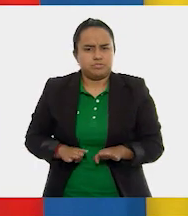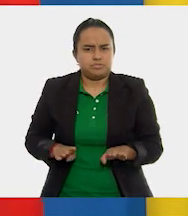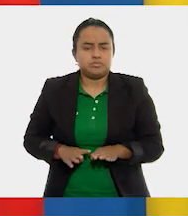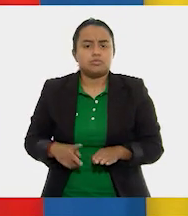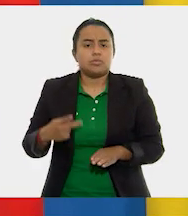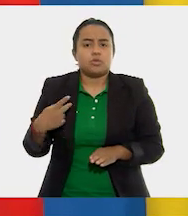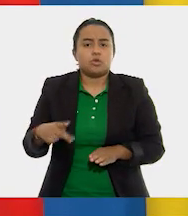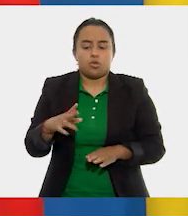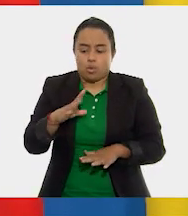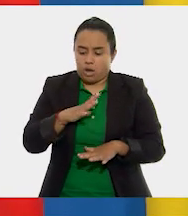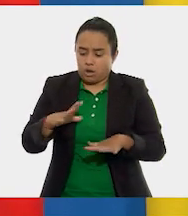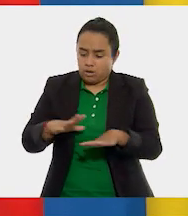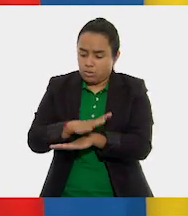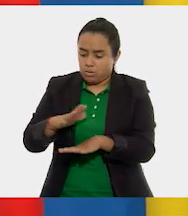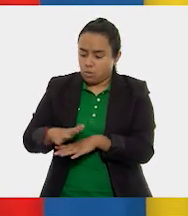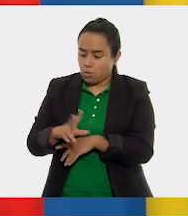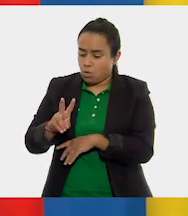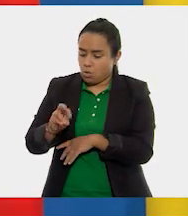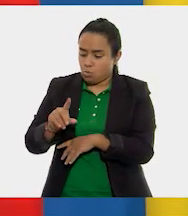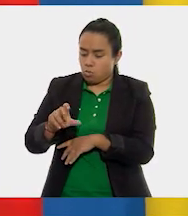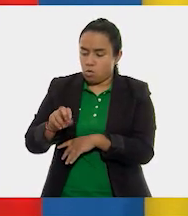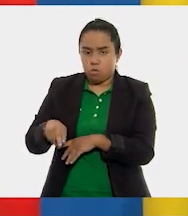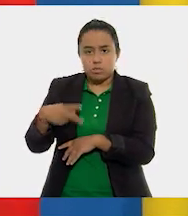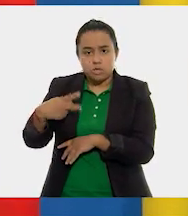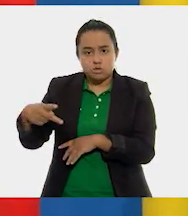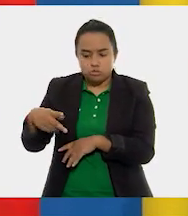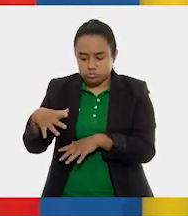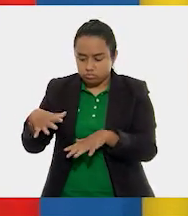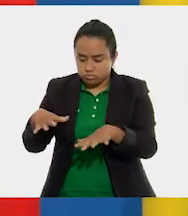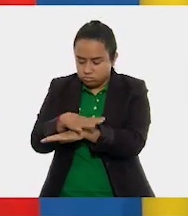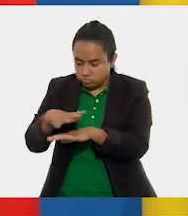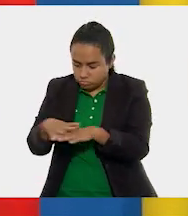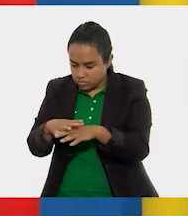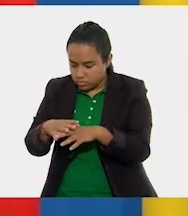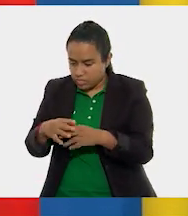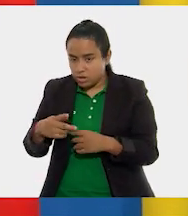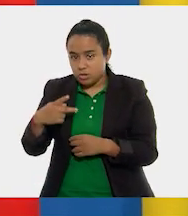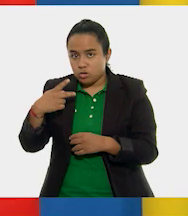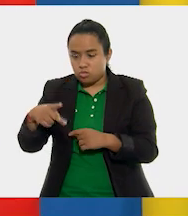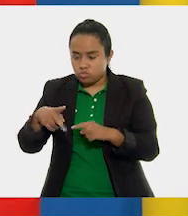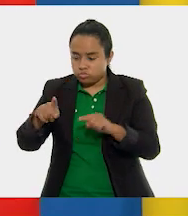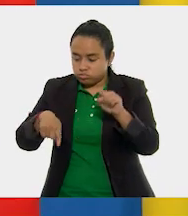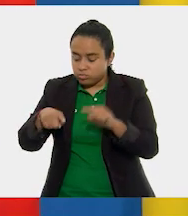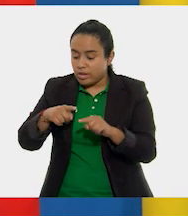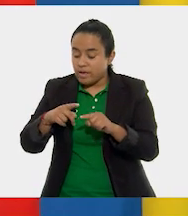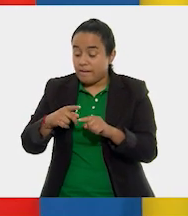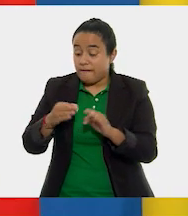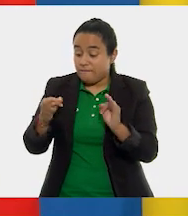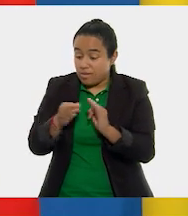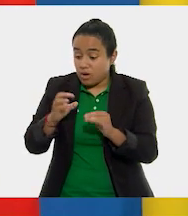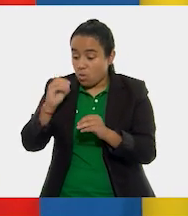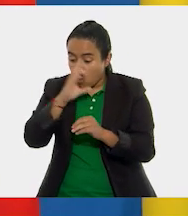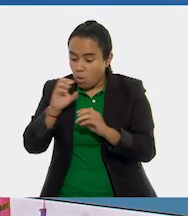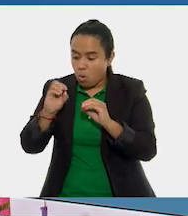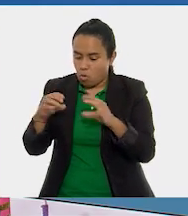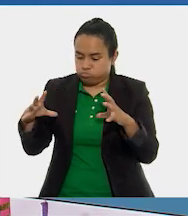la gran variación de volumen que experimentan al cambiar las condiciones de temperatura y